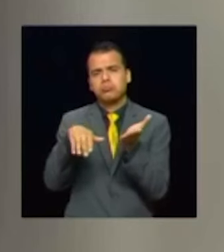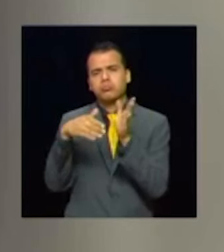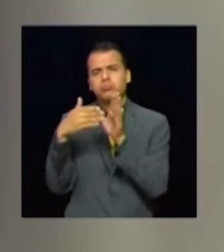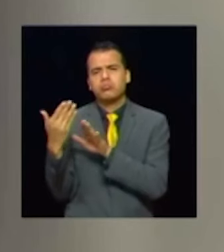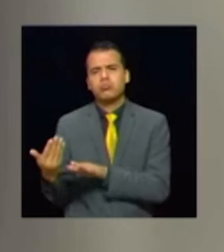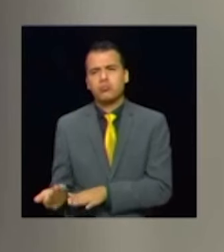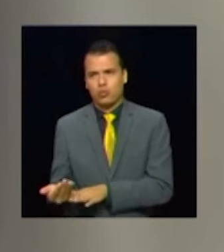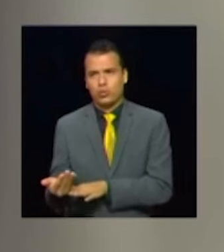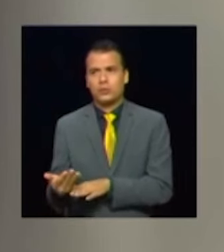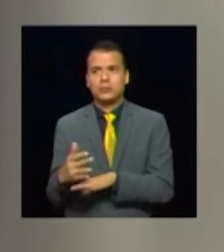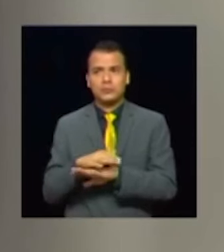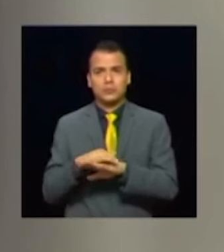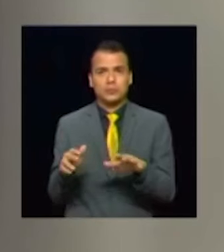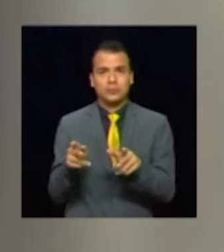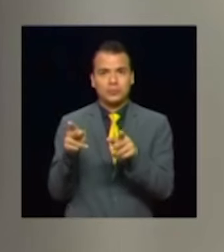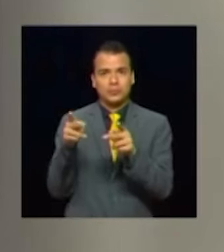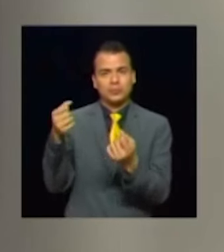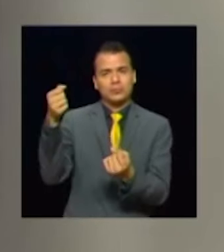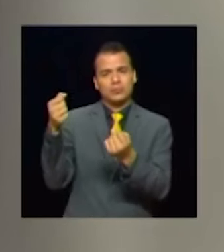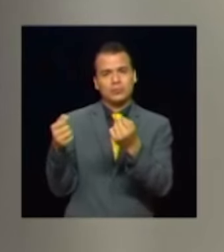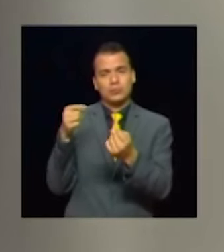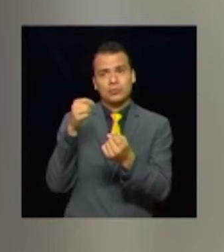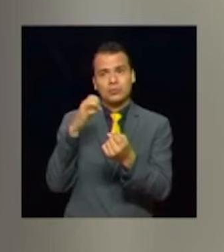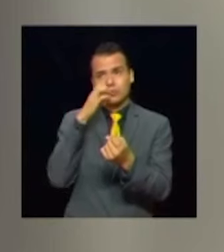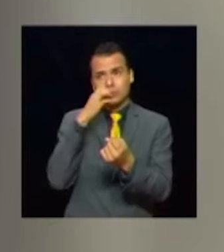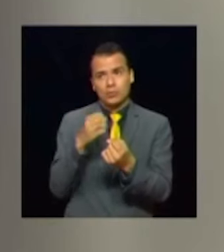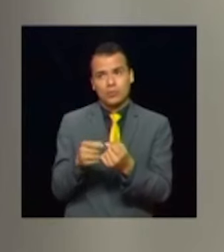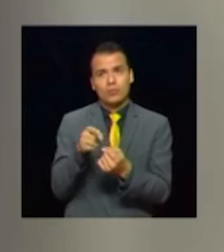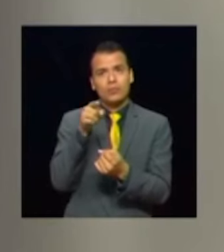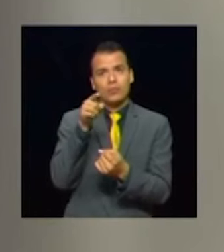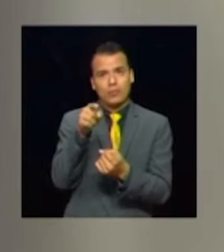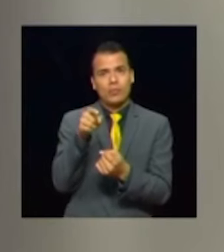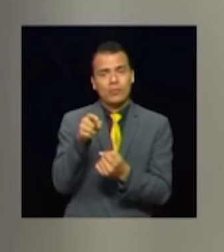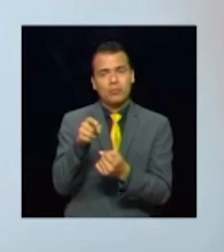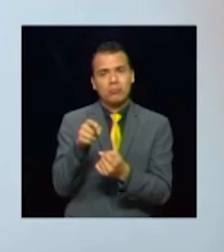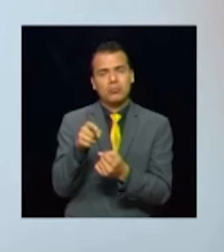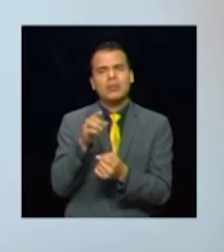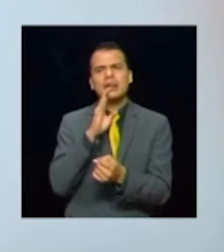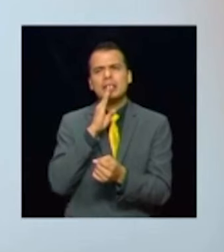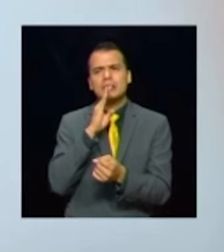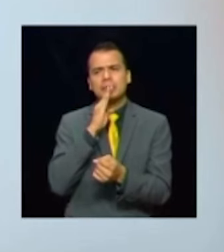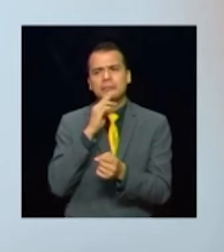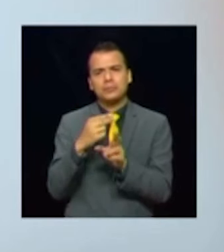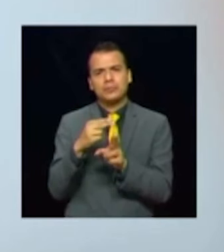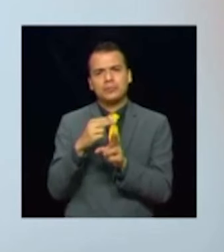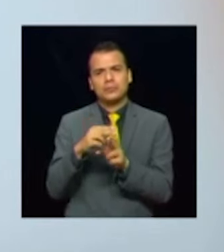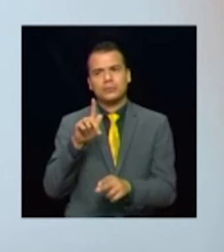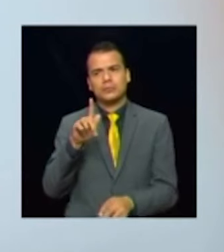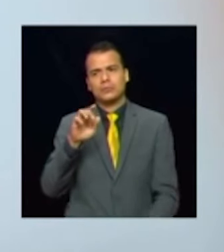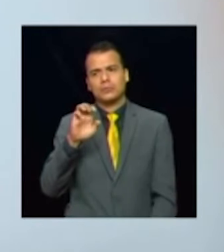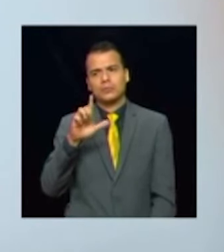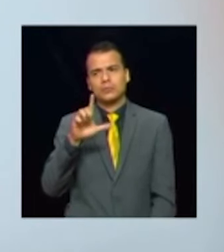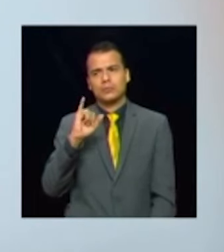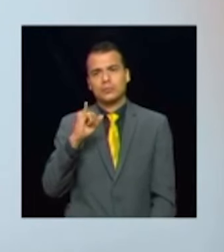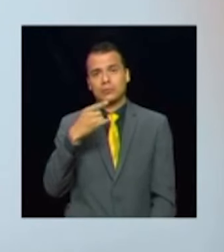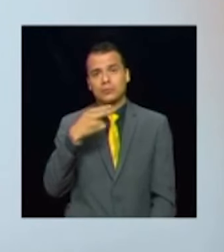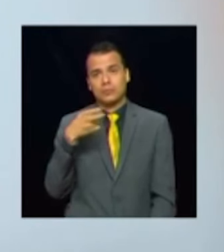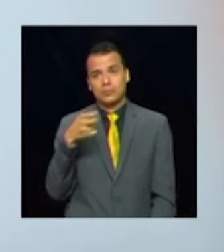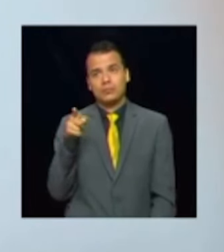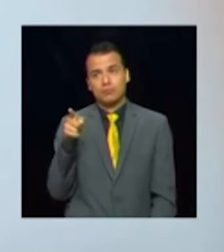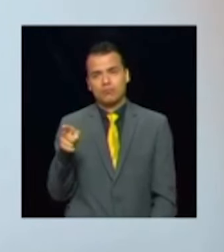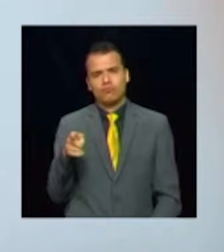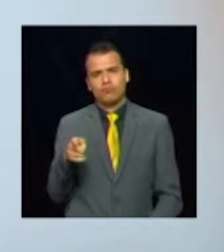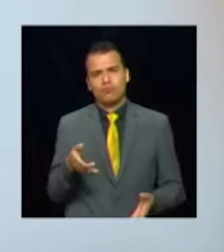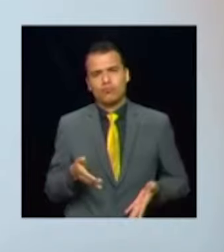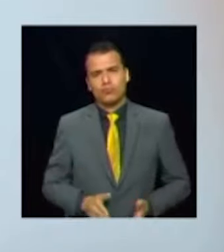cruzado. El conductor del vehículo y víctima civil en las confrontaciones fue identificado como Félix Alcides Arteaga, oriundo